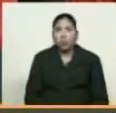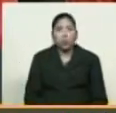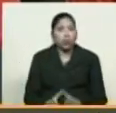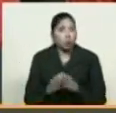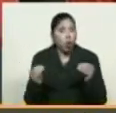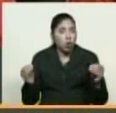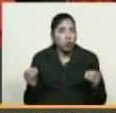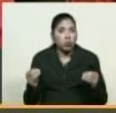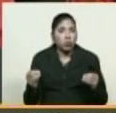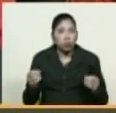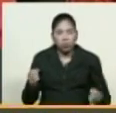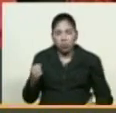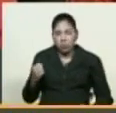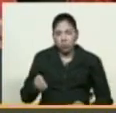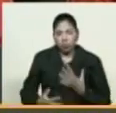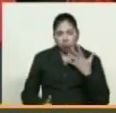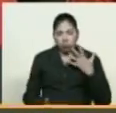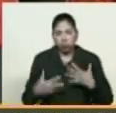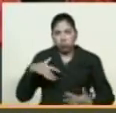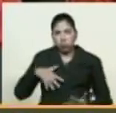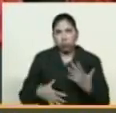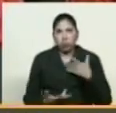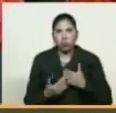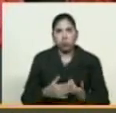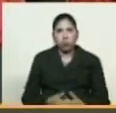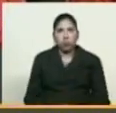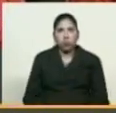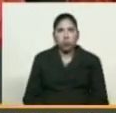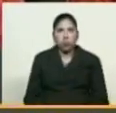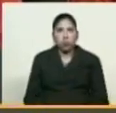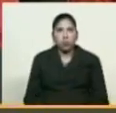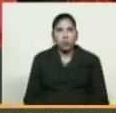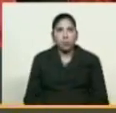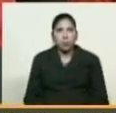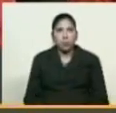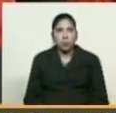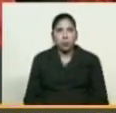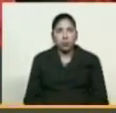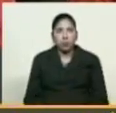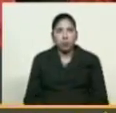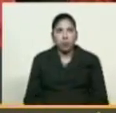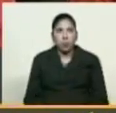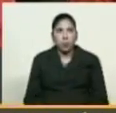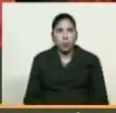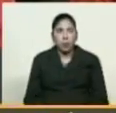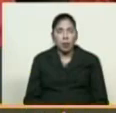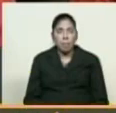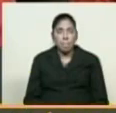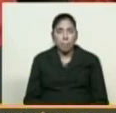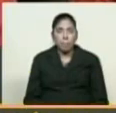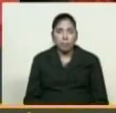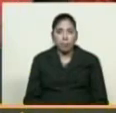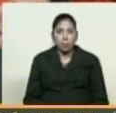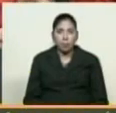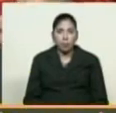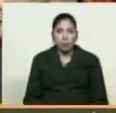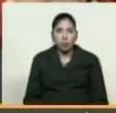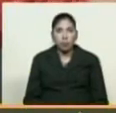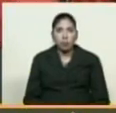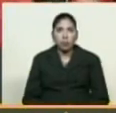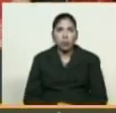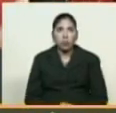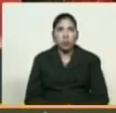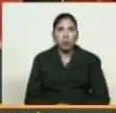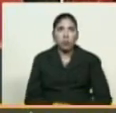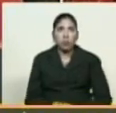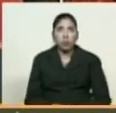todos. Es una gran mezcla. Hay aquellos que se sienten obligados a rendirle pleitesía a los gobiernos de Europa. Con eso